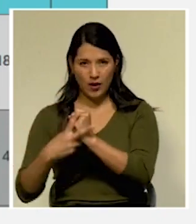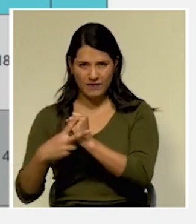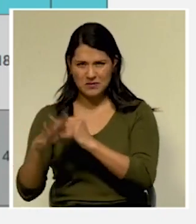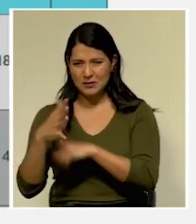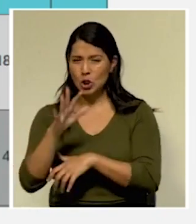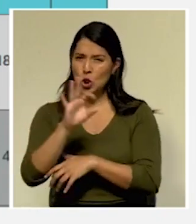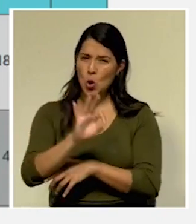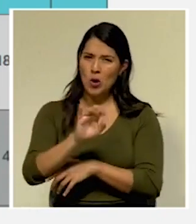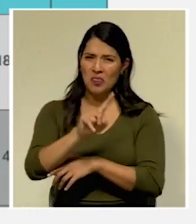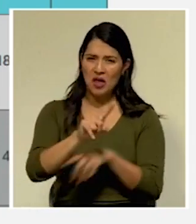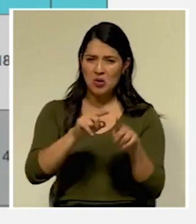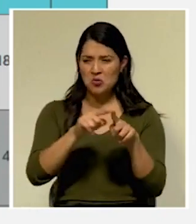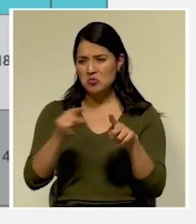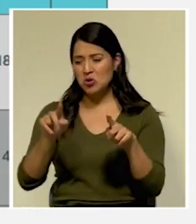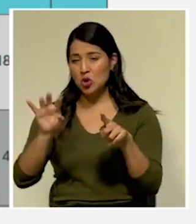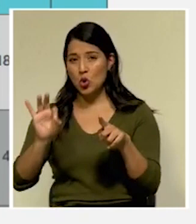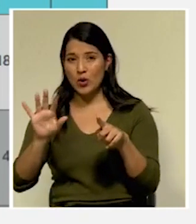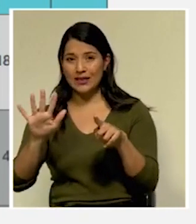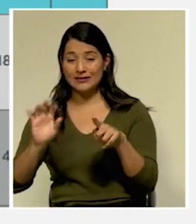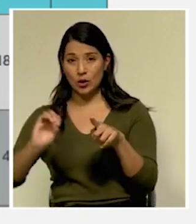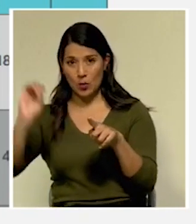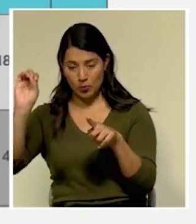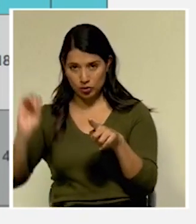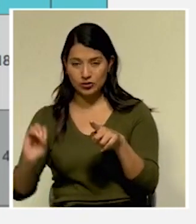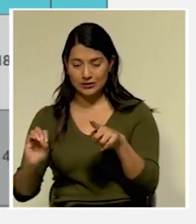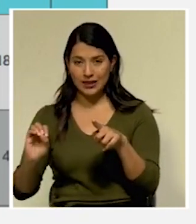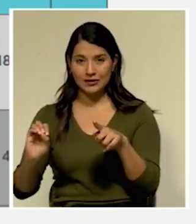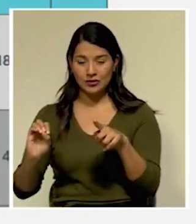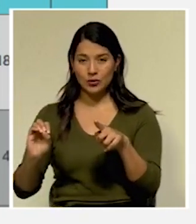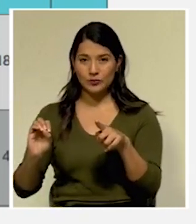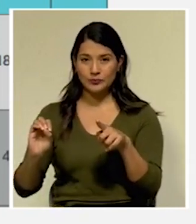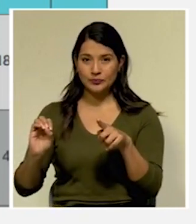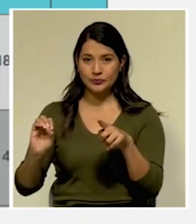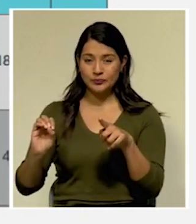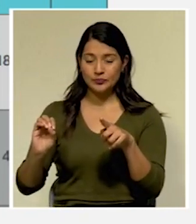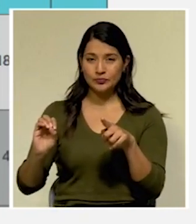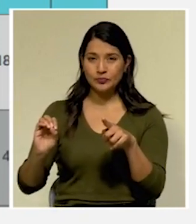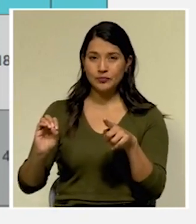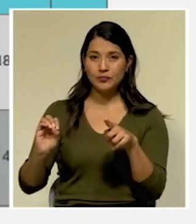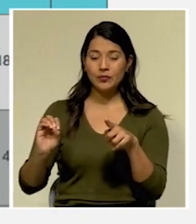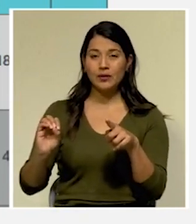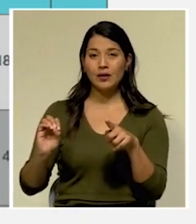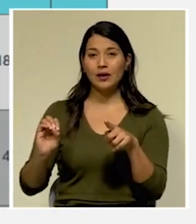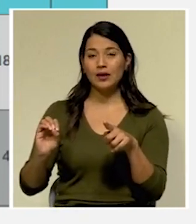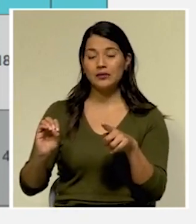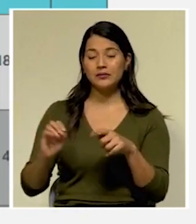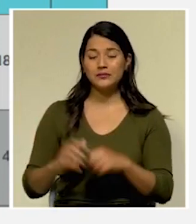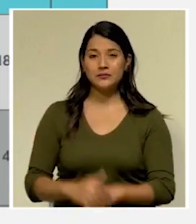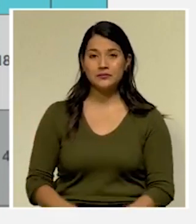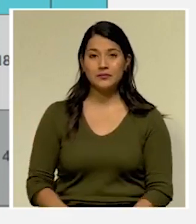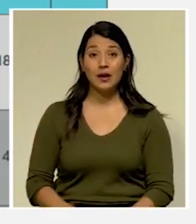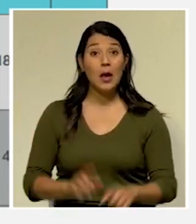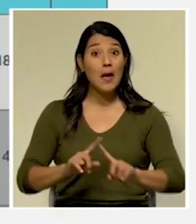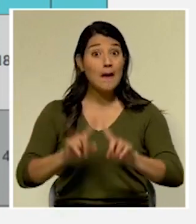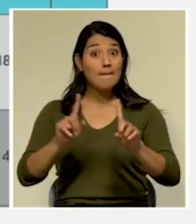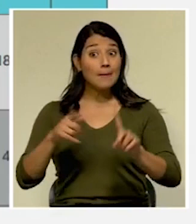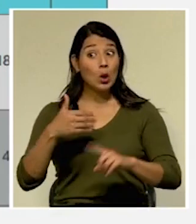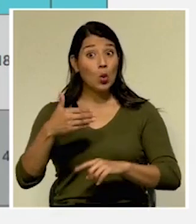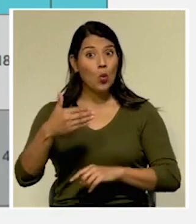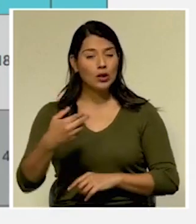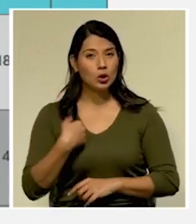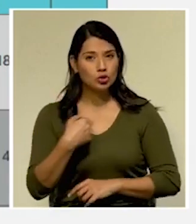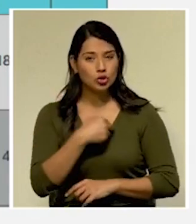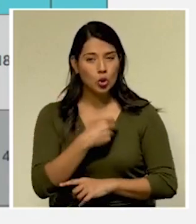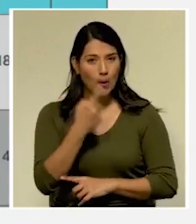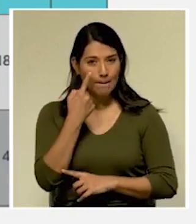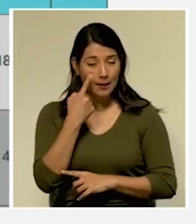el 95% despuesito de la primera ronda y en ya la intención de voto para esta ocasión. Pero cuando vemos los datos